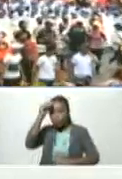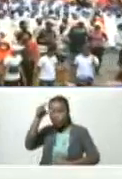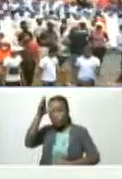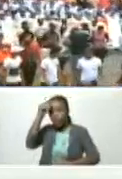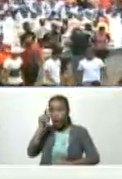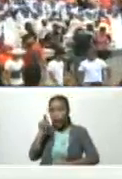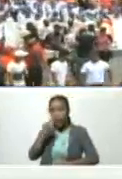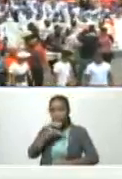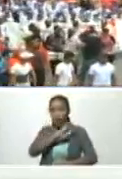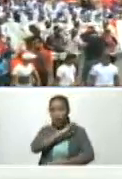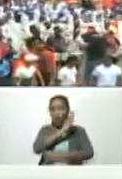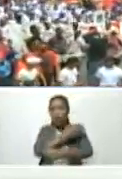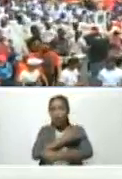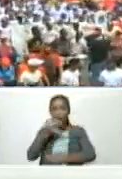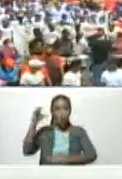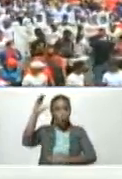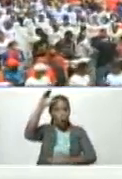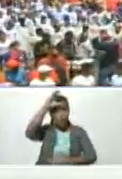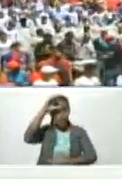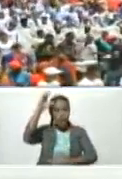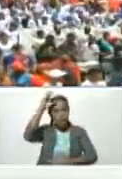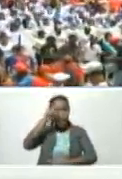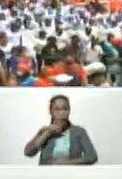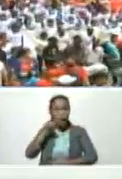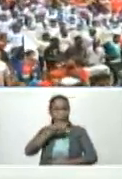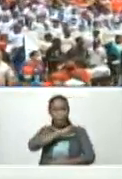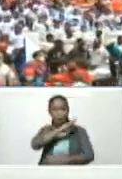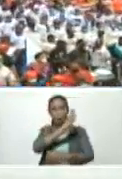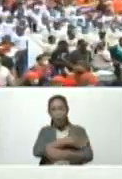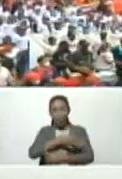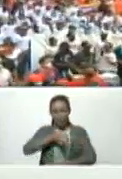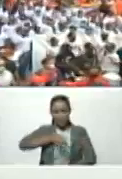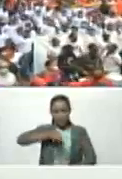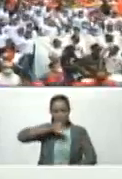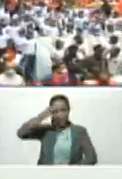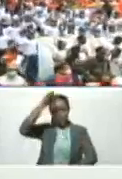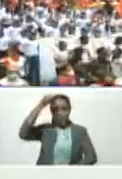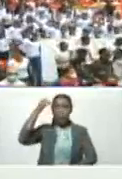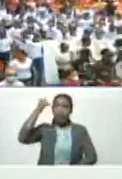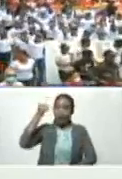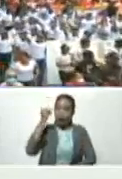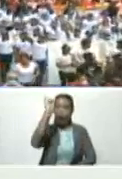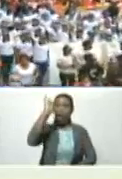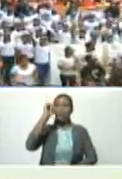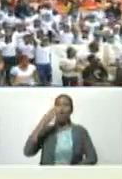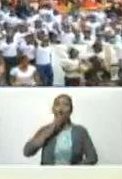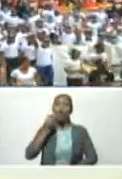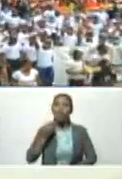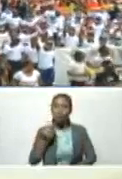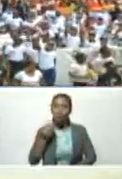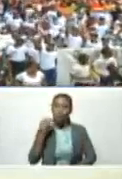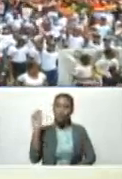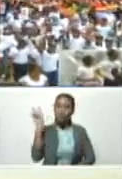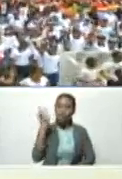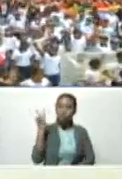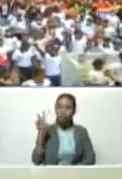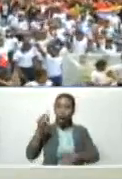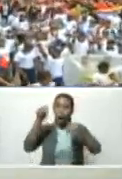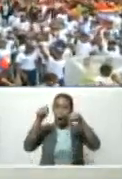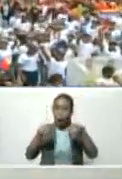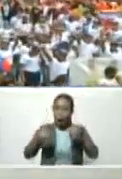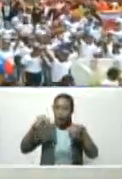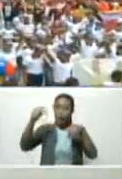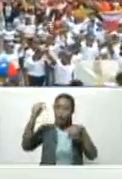fuerza, de esa conciencia y de ese poder espiritual que tiene la juventud venezolana hoy en